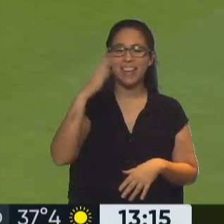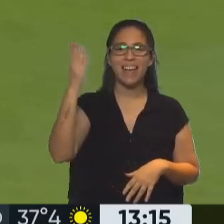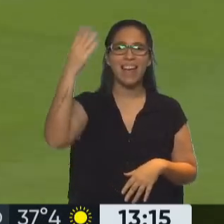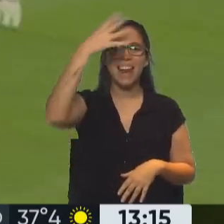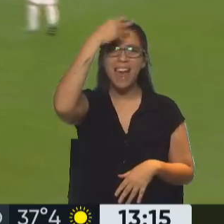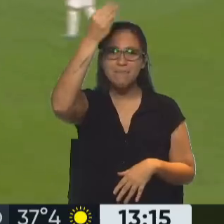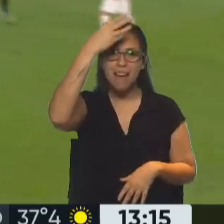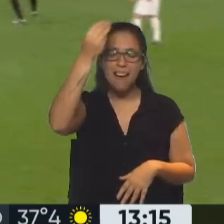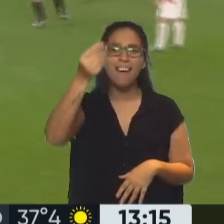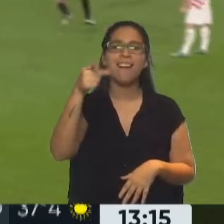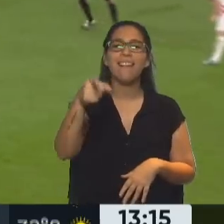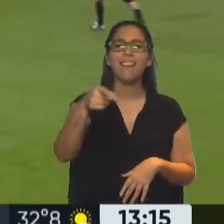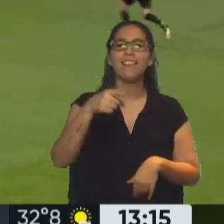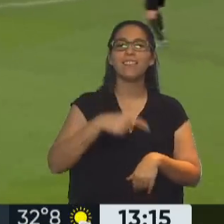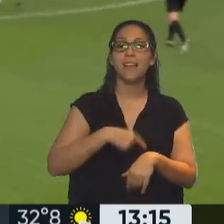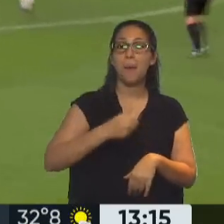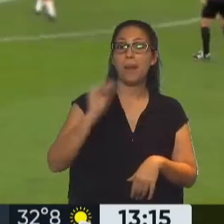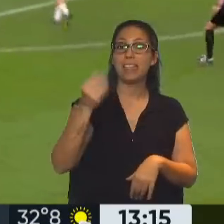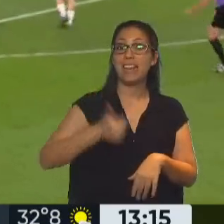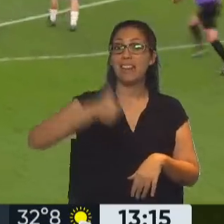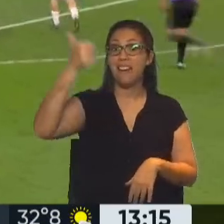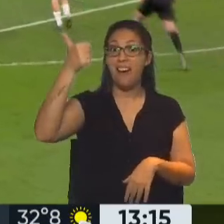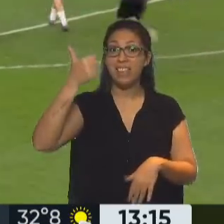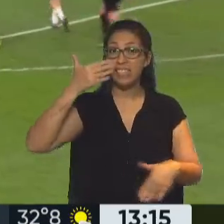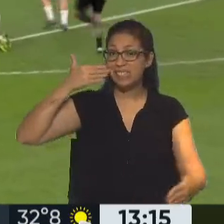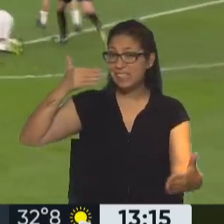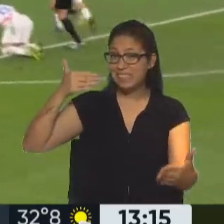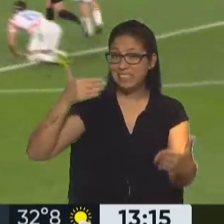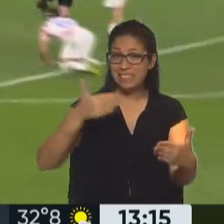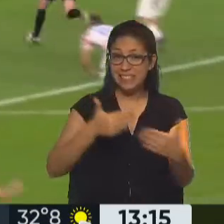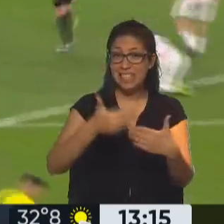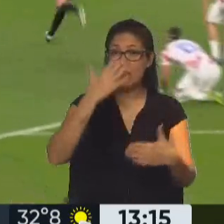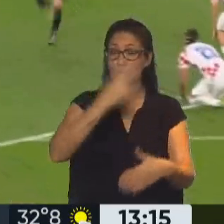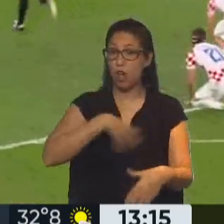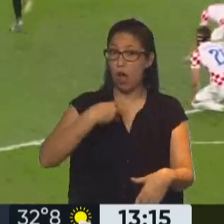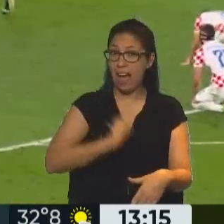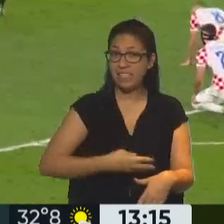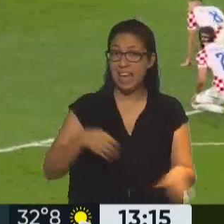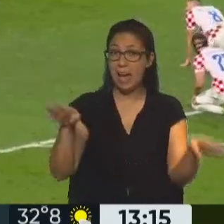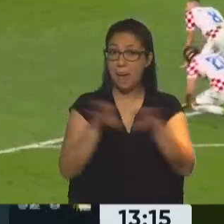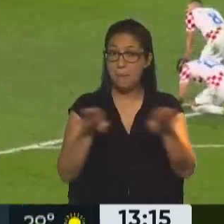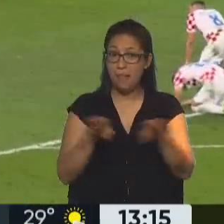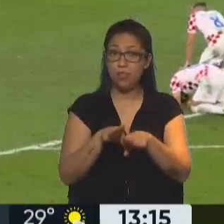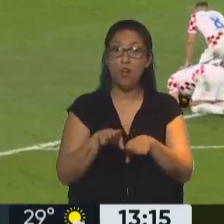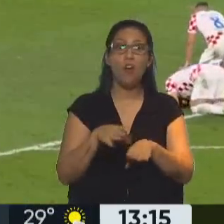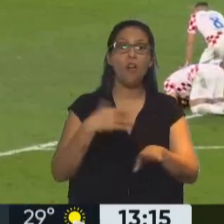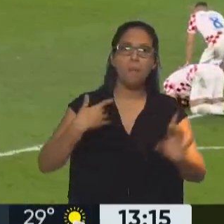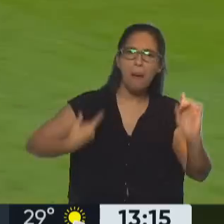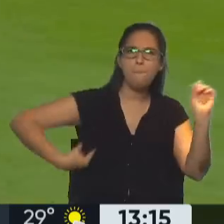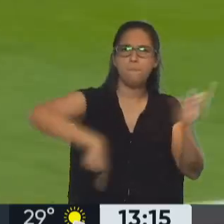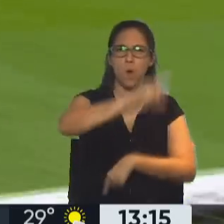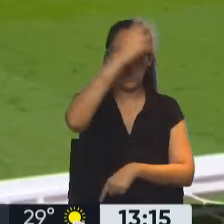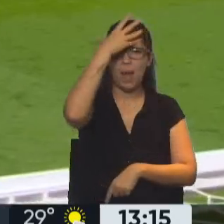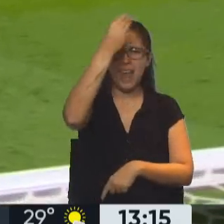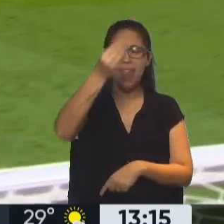cuando lo ganaba Brasil cerca del final. Después Croacia se lo empató, lo terminó sacando por penales. Ney